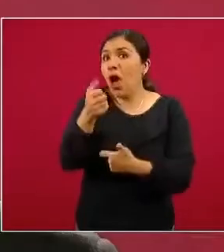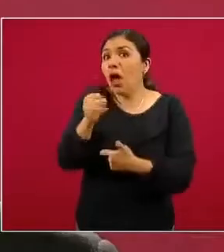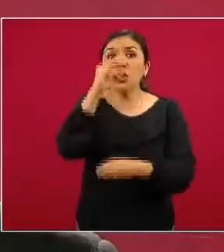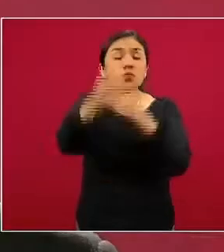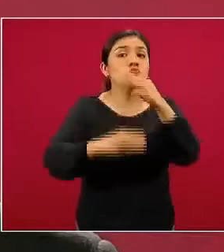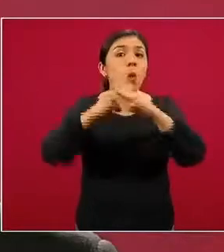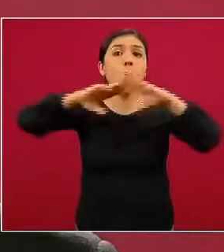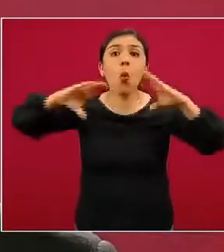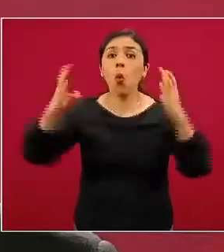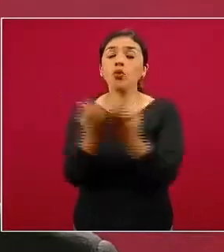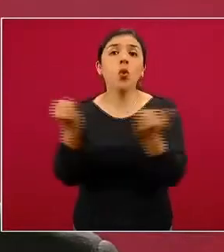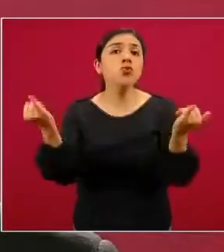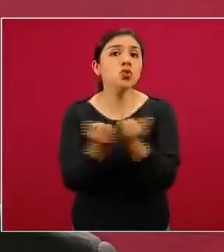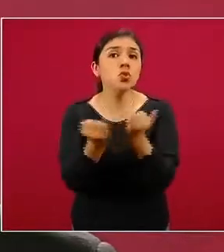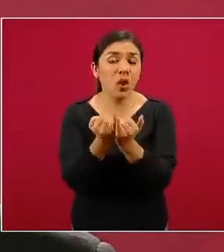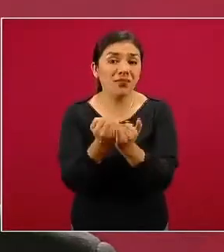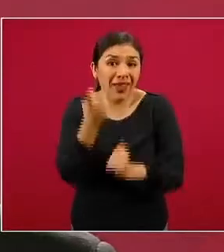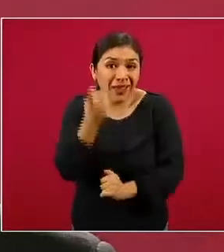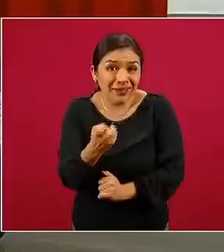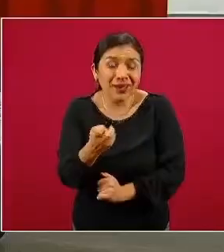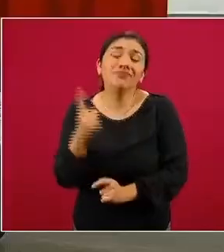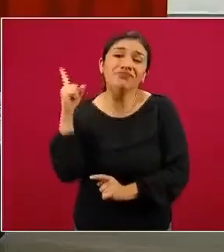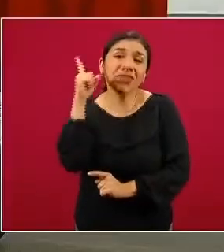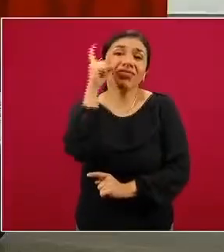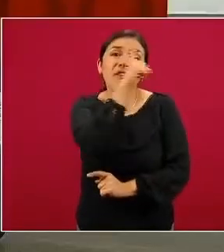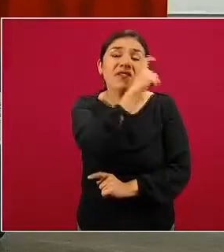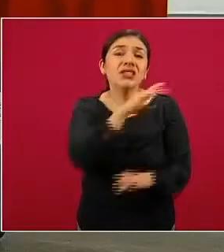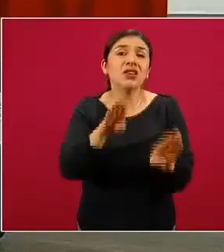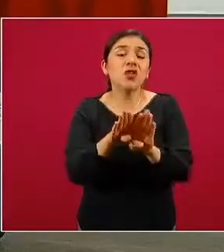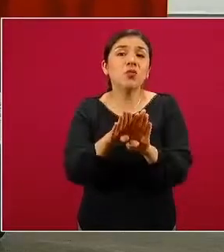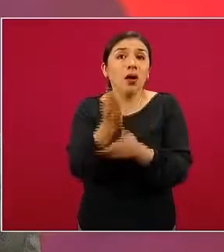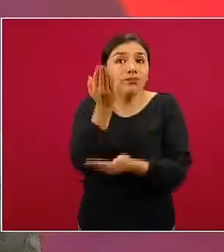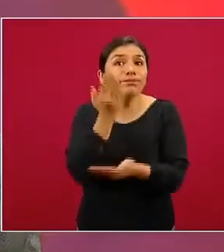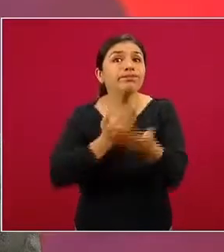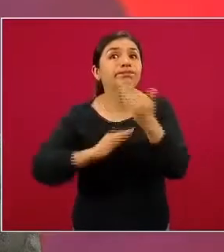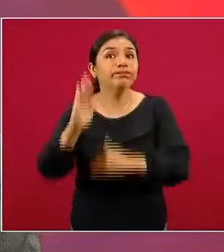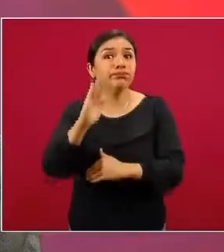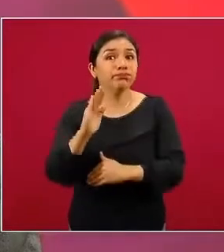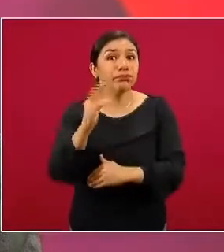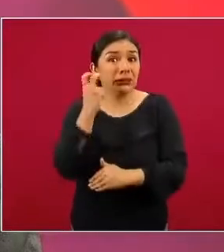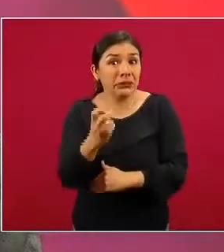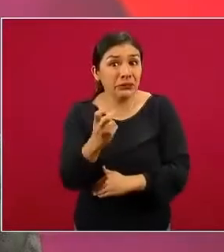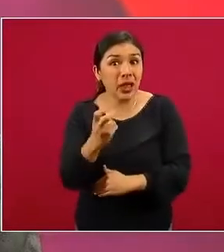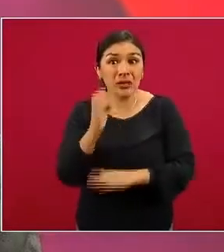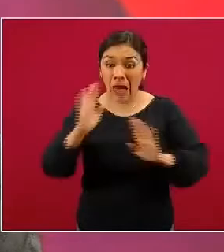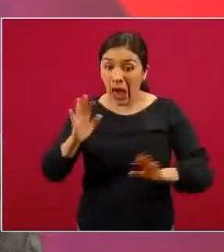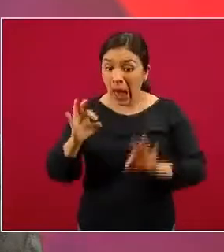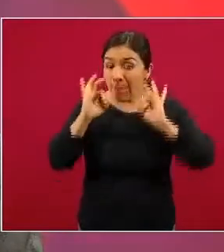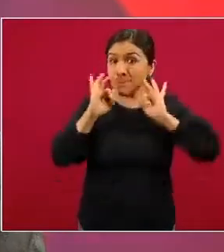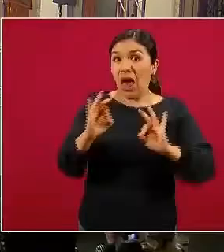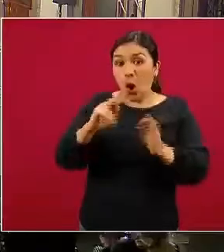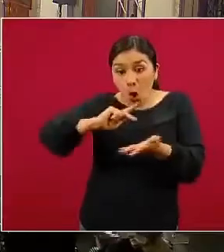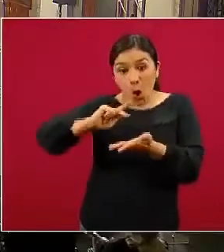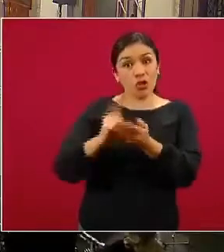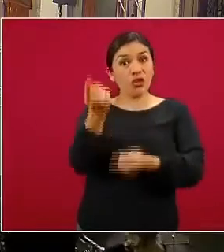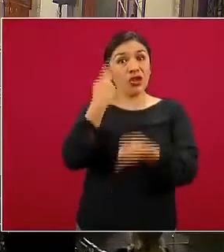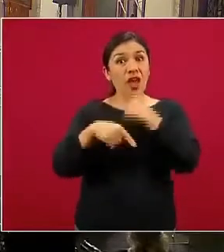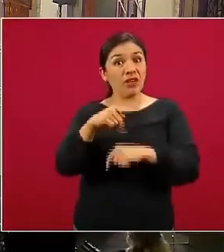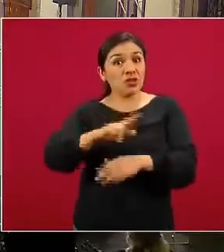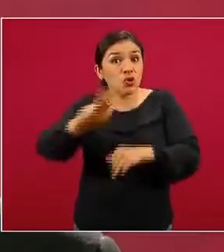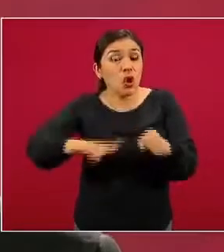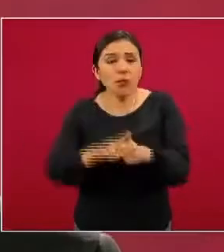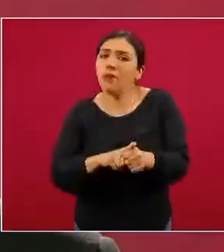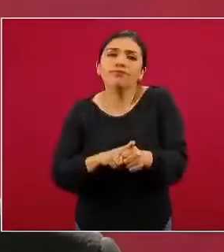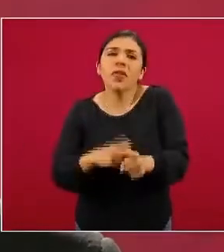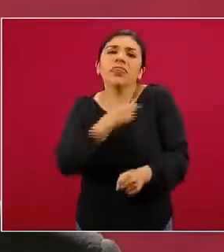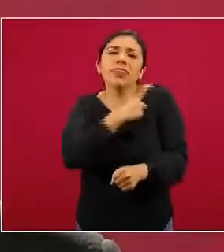en todo el mundo y que va a ser difícil que nos recuperemos económicamente si no se